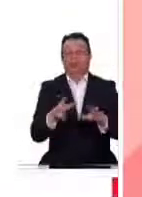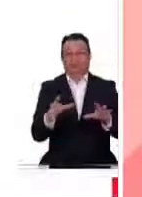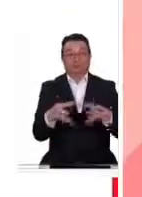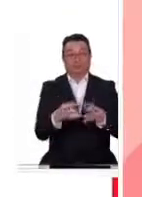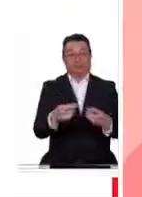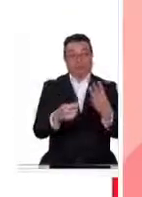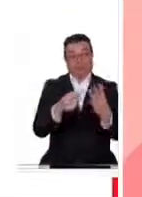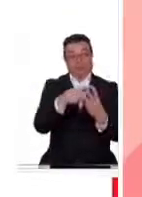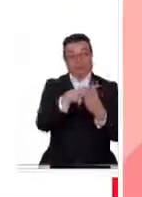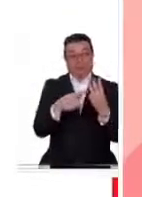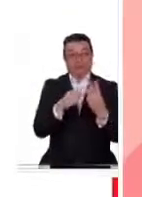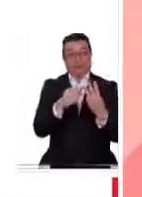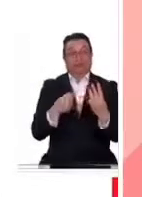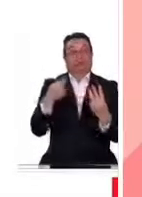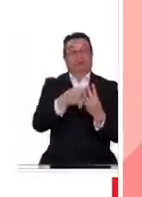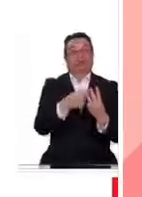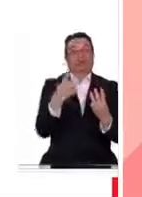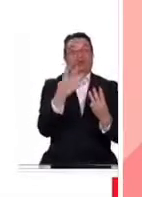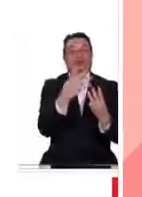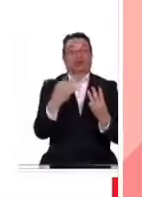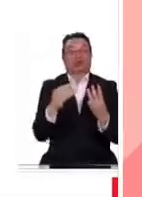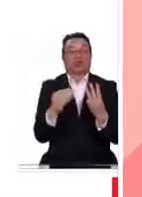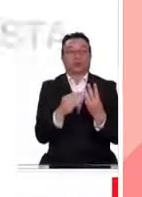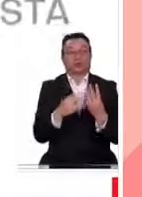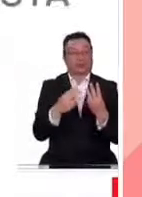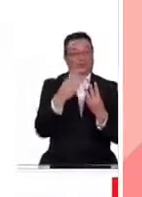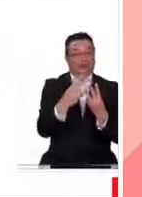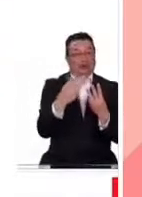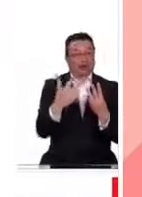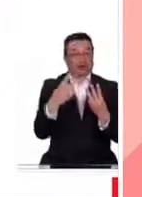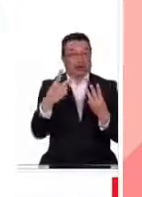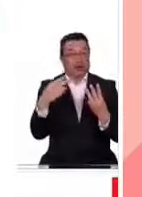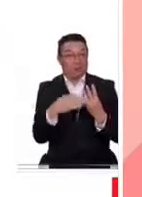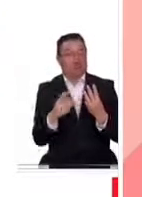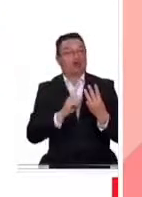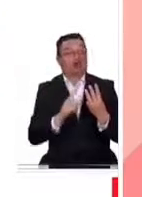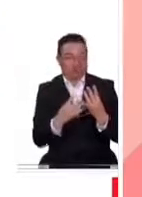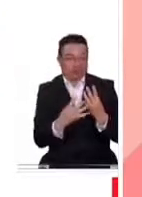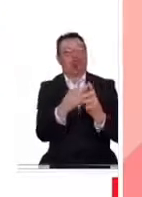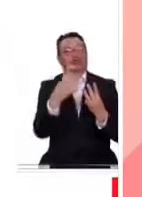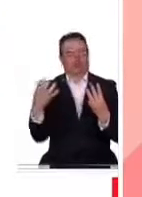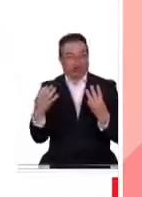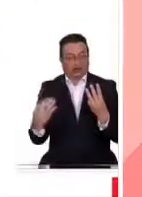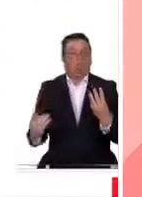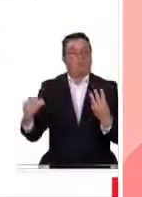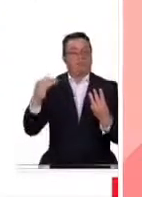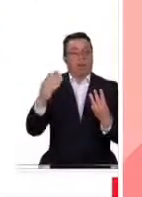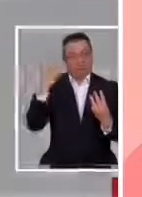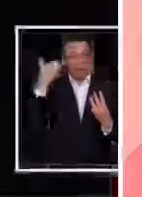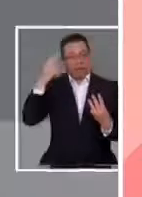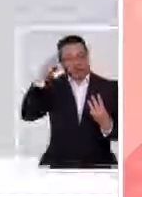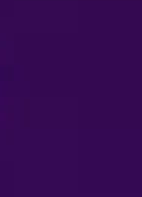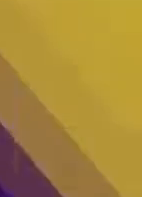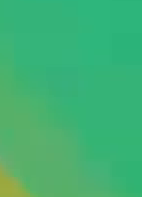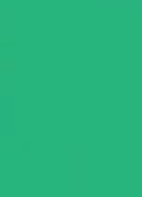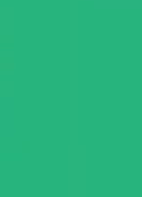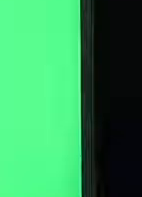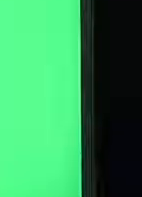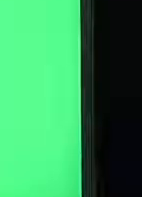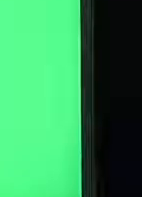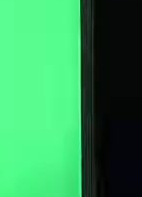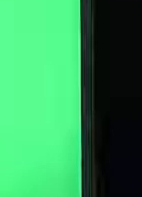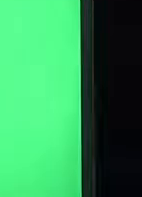de las fases que tenía cada comuna, ¿cierto? Si estaba en cuarentena se pagaba cierto monto, si pasaba fase 1 otro